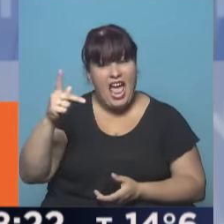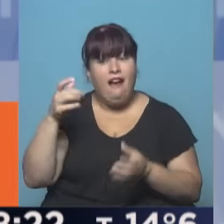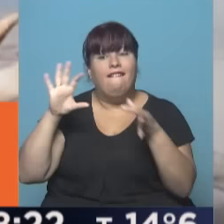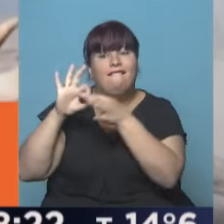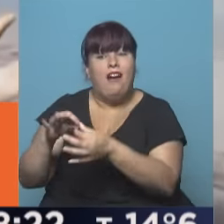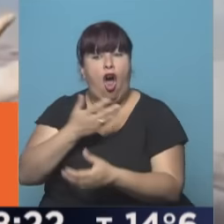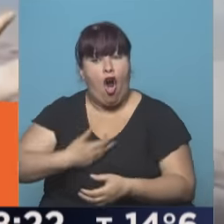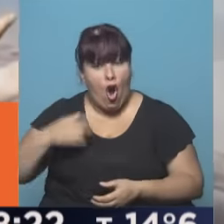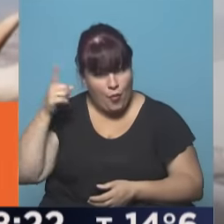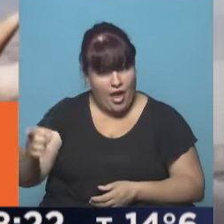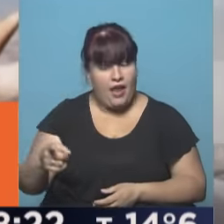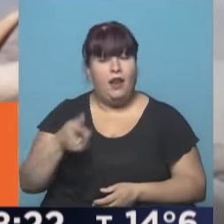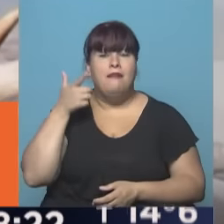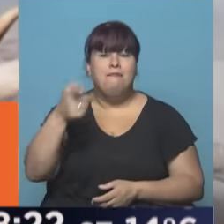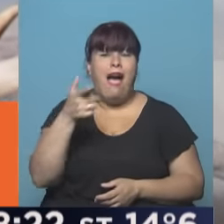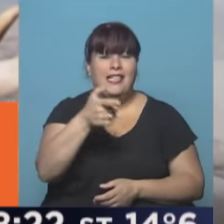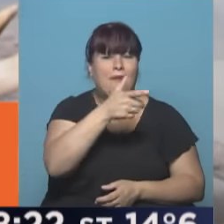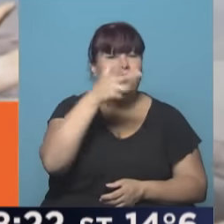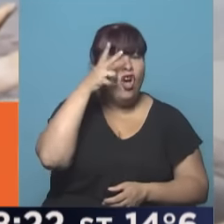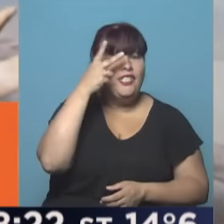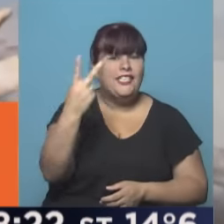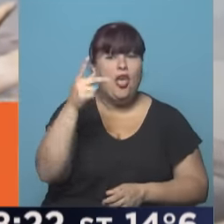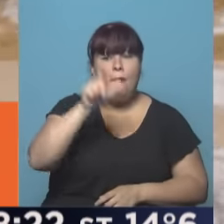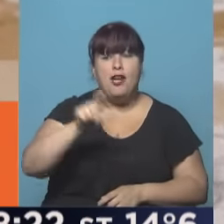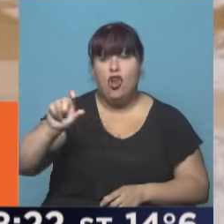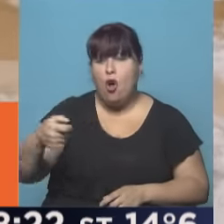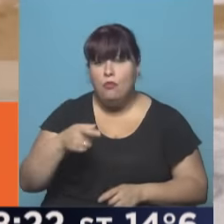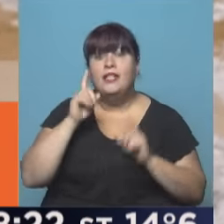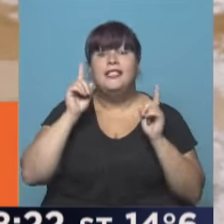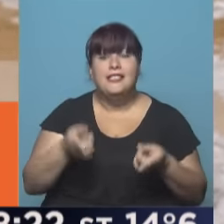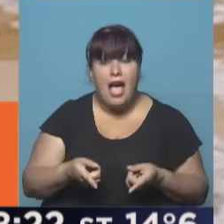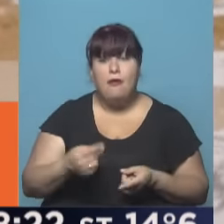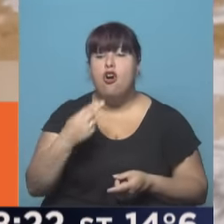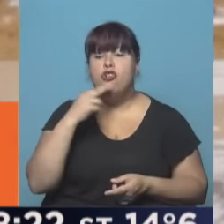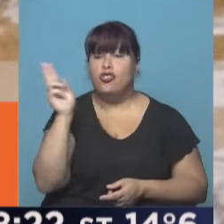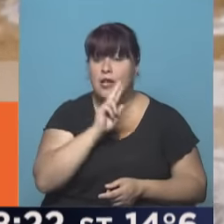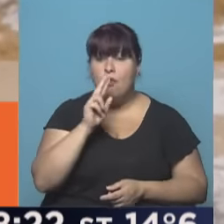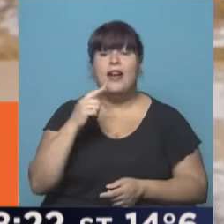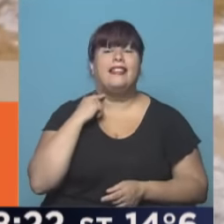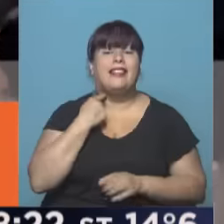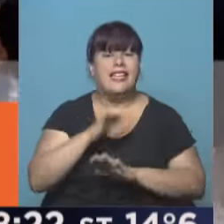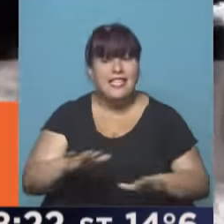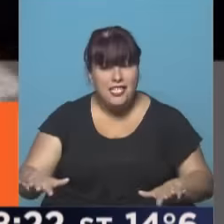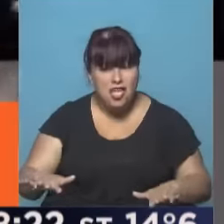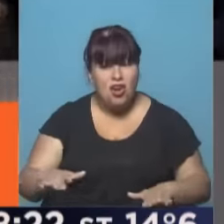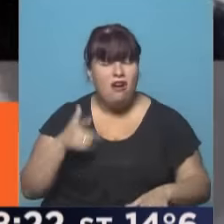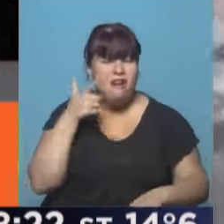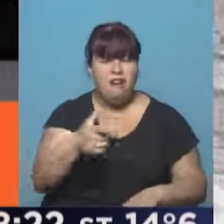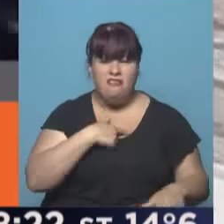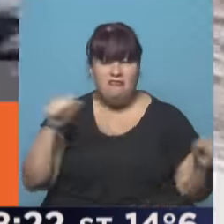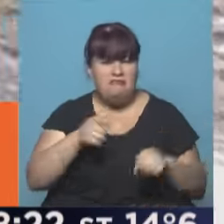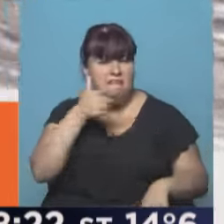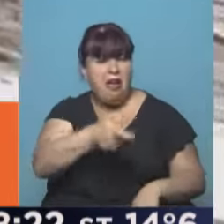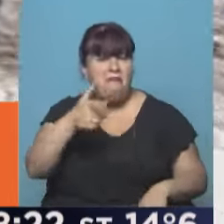fuerzas gubernamentales ejecutaron a 82 civiles, entre ellos 11 mujeres y 13 niños, a sangre